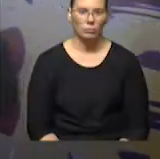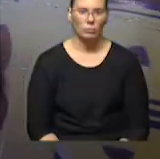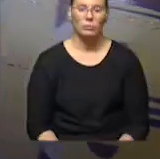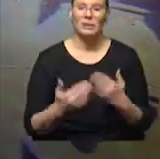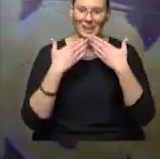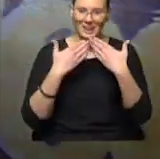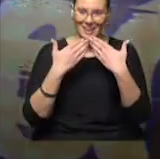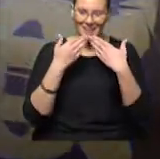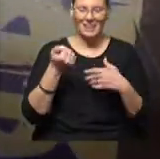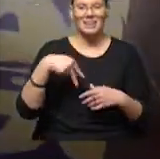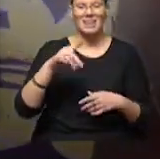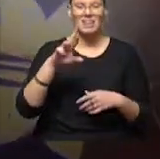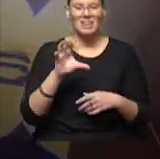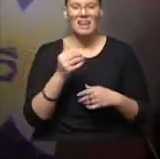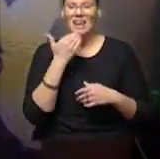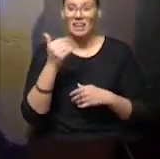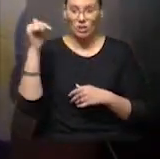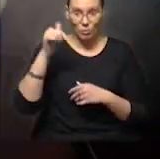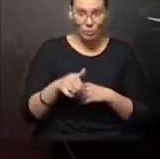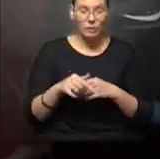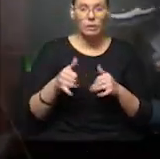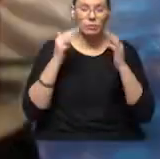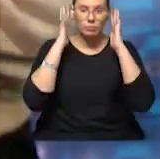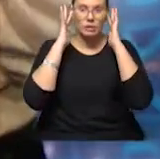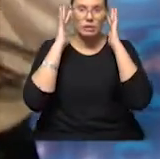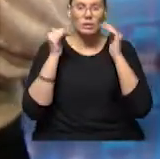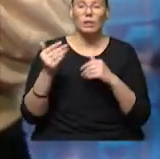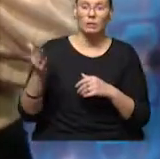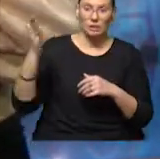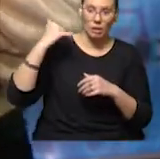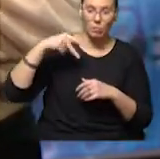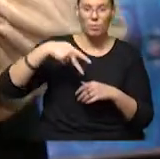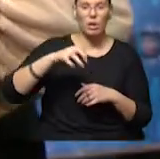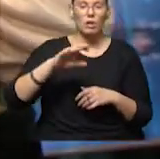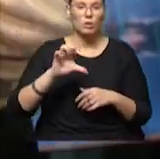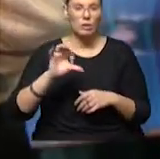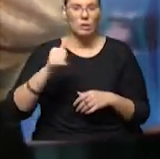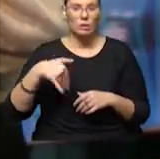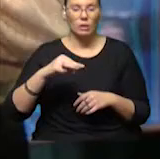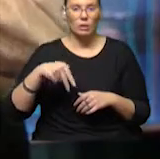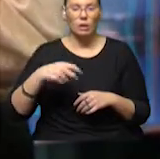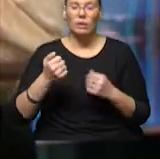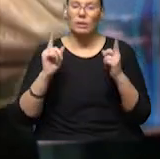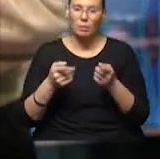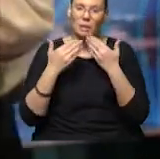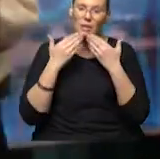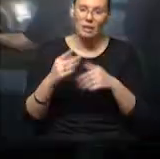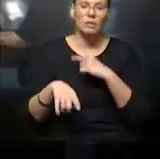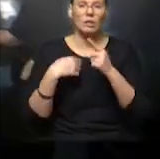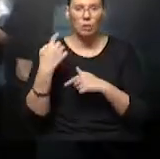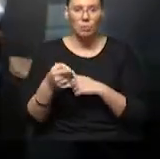Muchas gracias, Andrés. Muchas gracias por estar acá. Y ya hacemos pasar a Noé Santana. Gracias también, que ella después va a